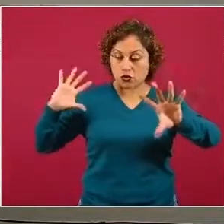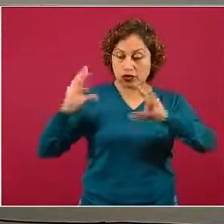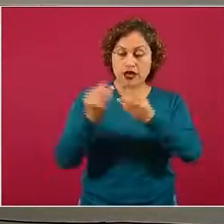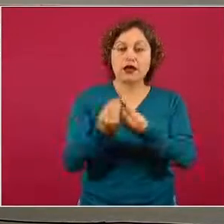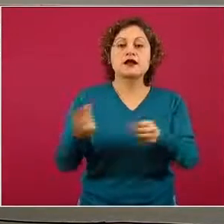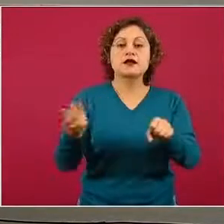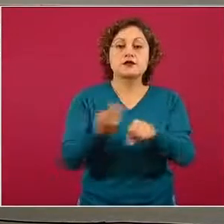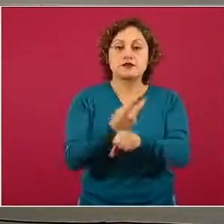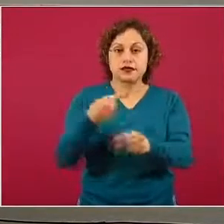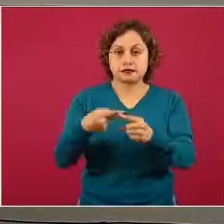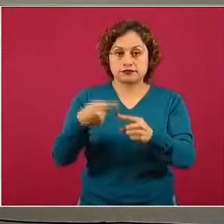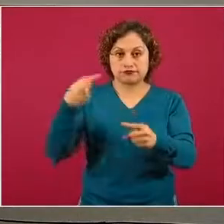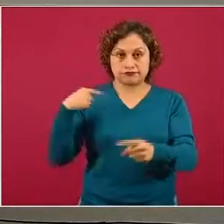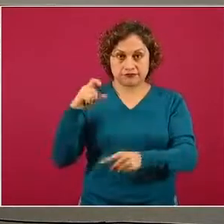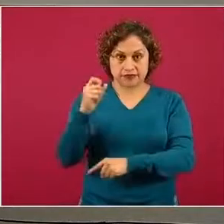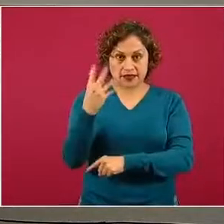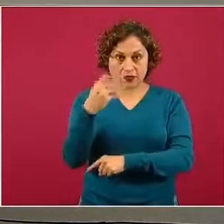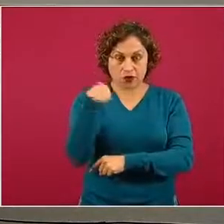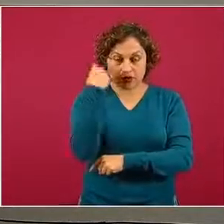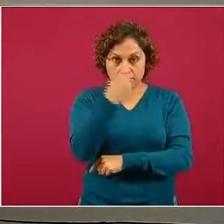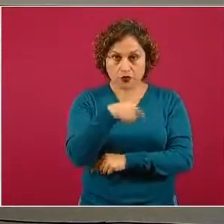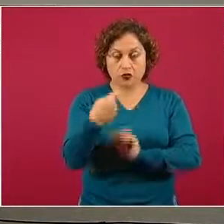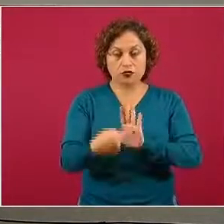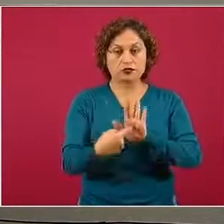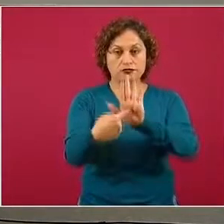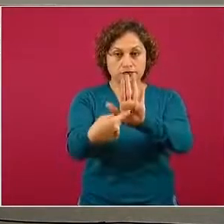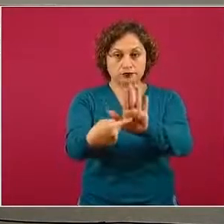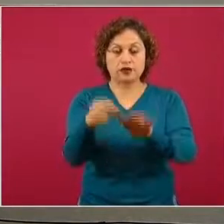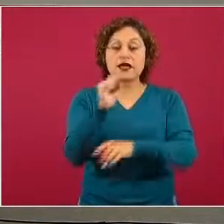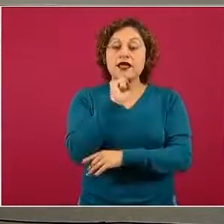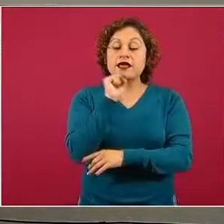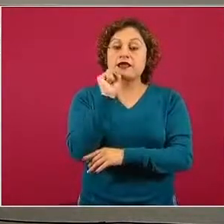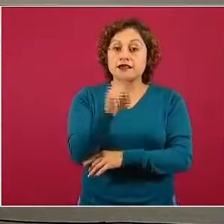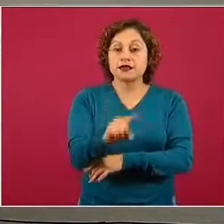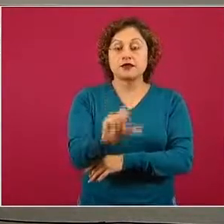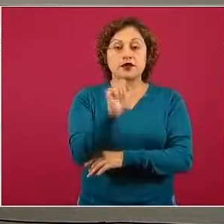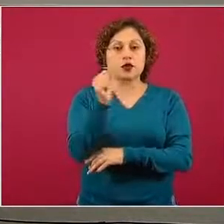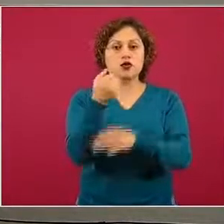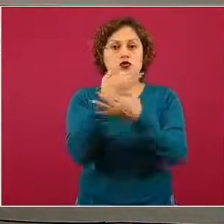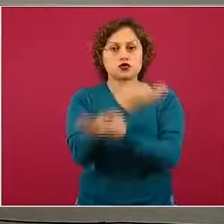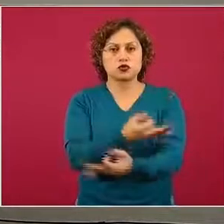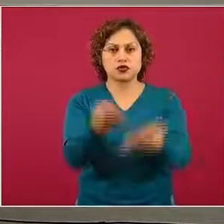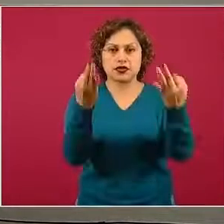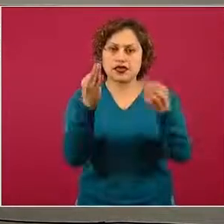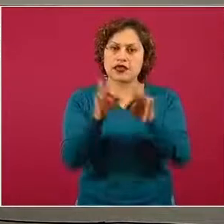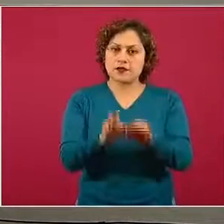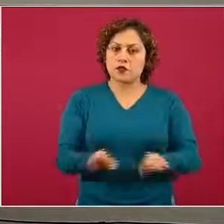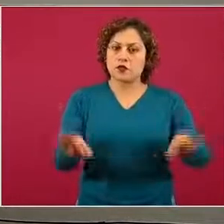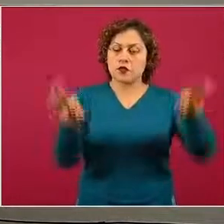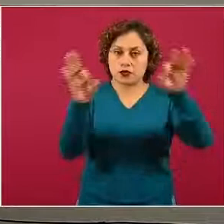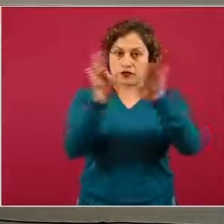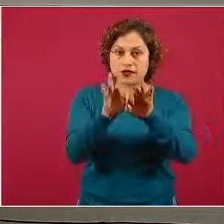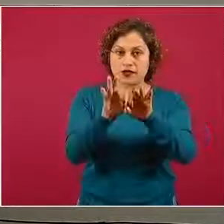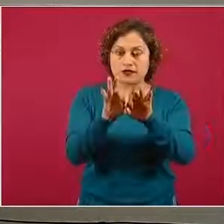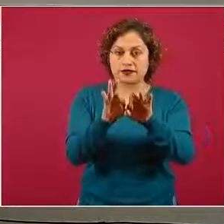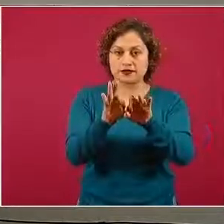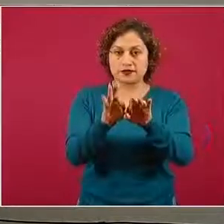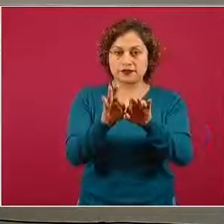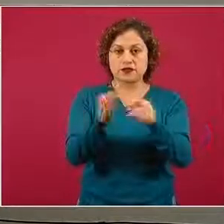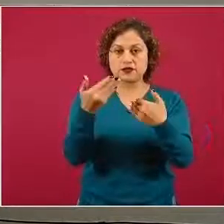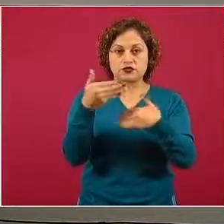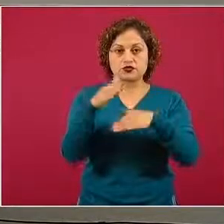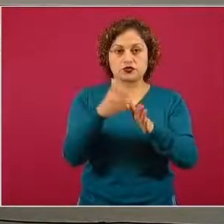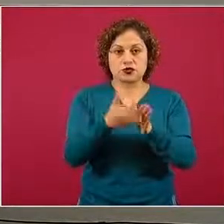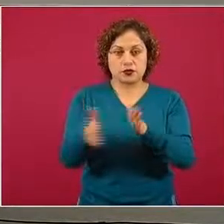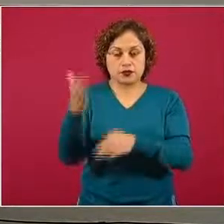últimas 24 horas y algunos otros mensajes e informes que son importantes en el marco de lo que